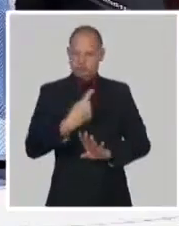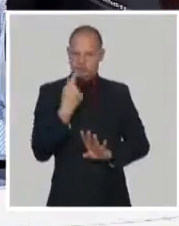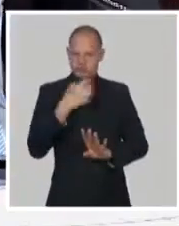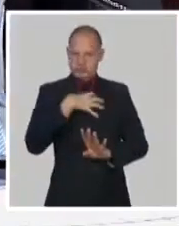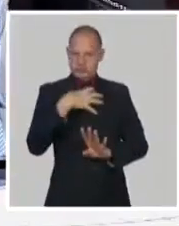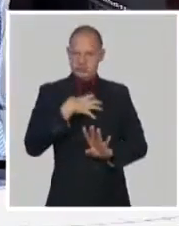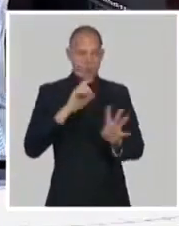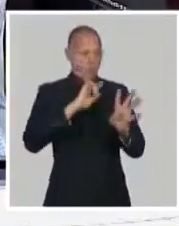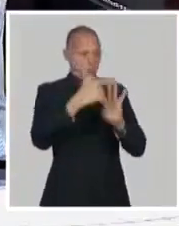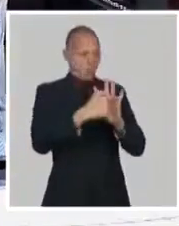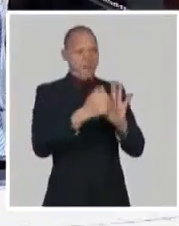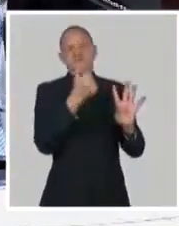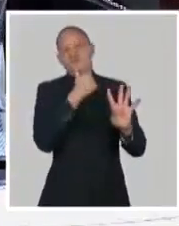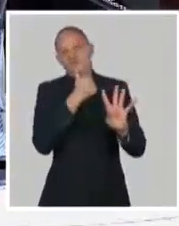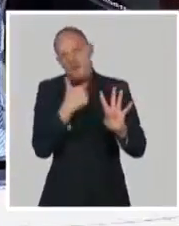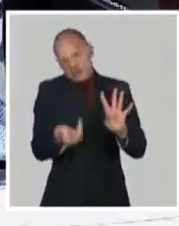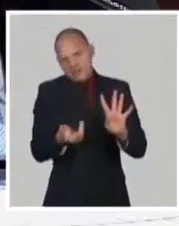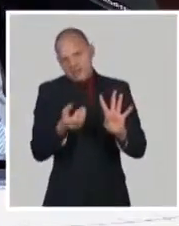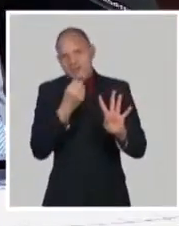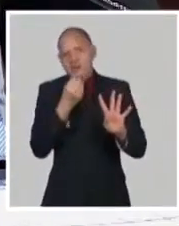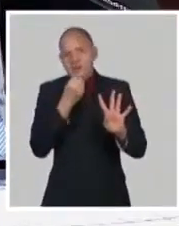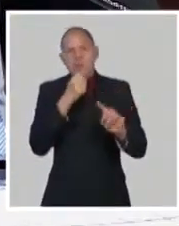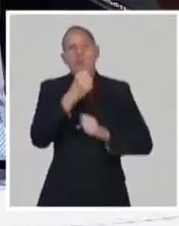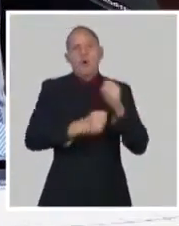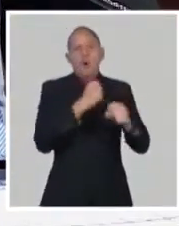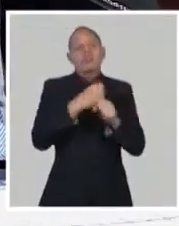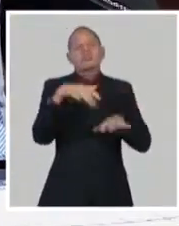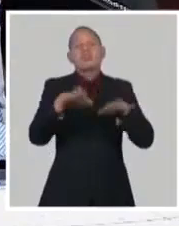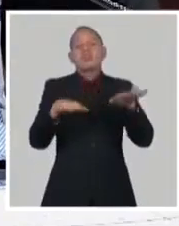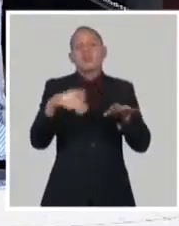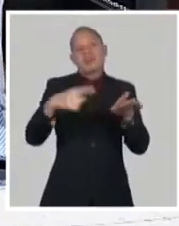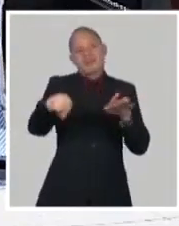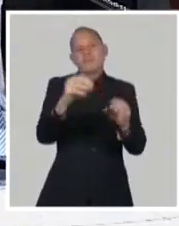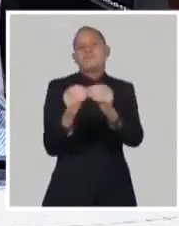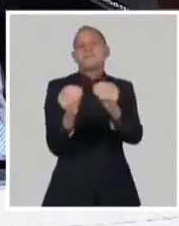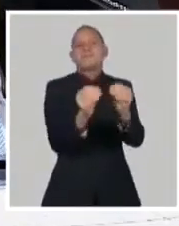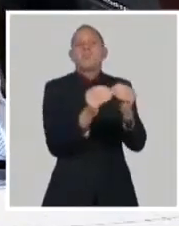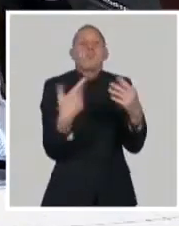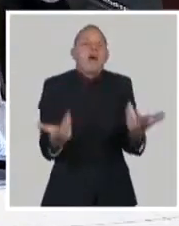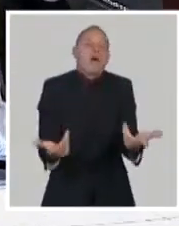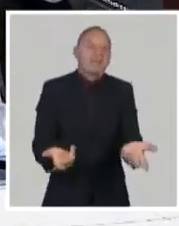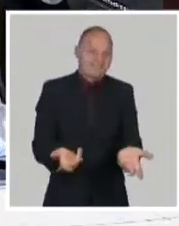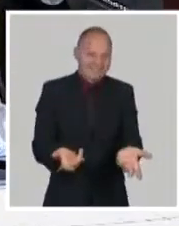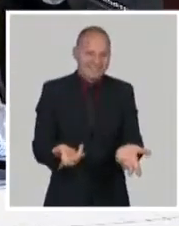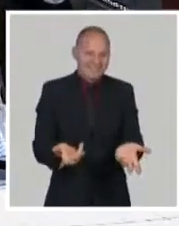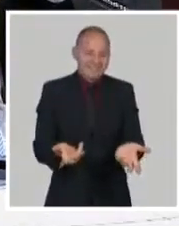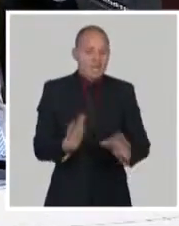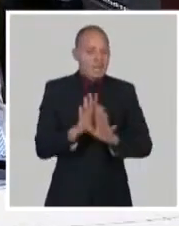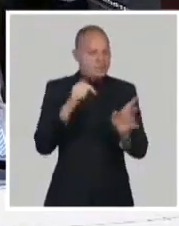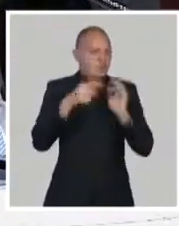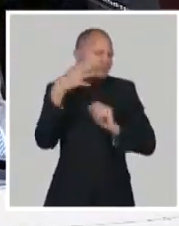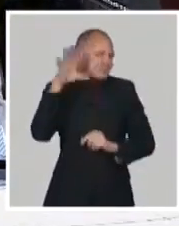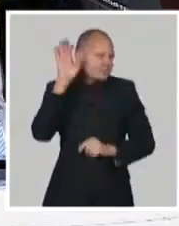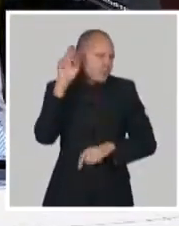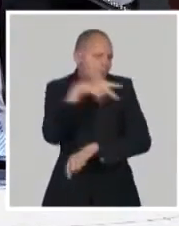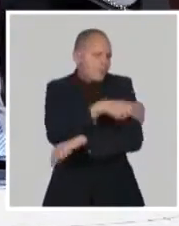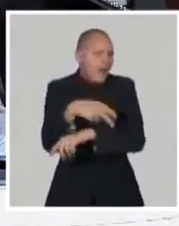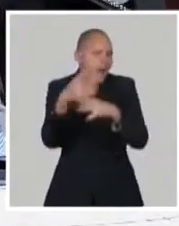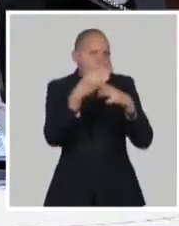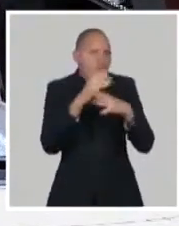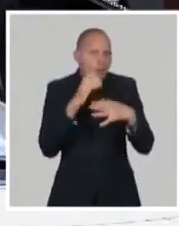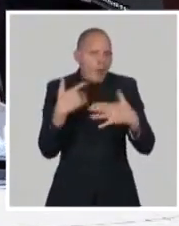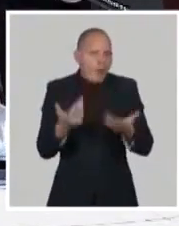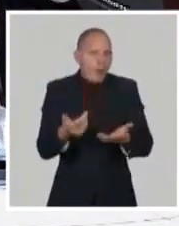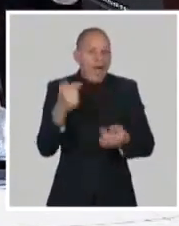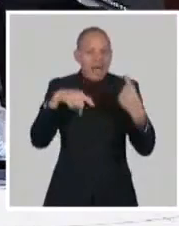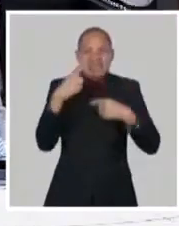este que es tan complejo. Incluso estaba viendo hoy informaciones de lo que está ocurriendo con las vacunas en el mundo, la carencia de